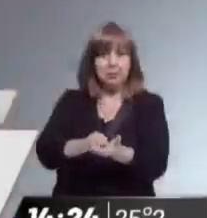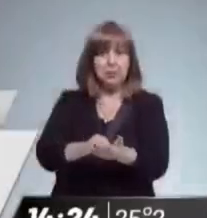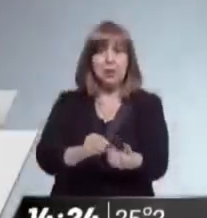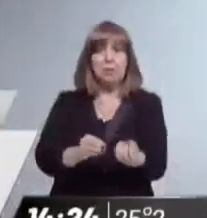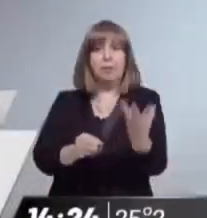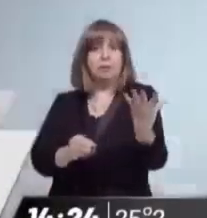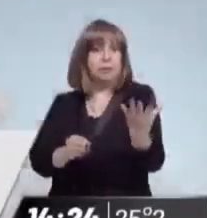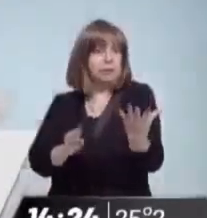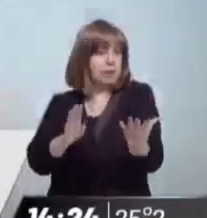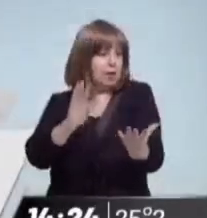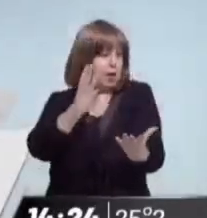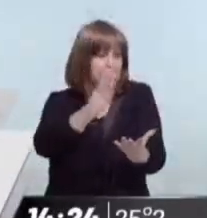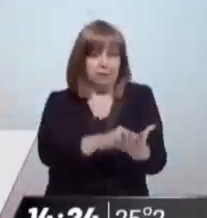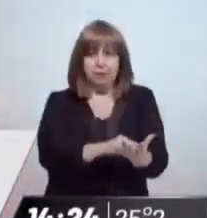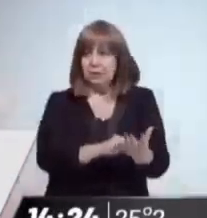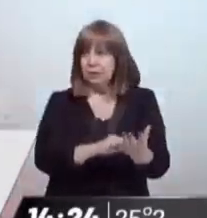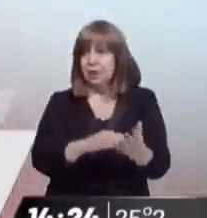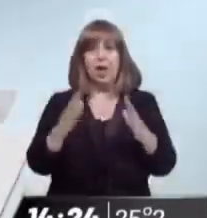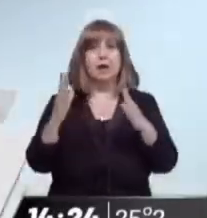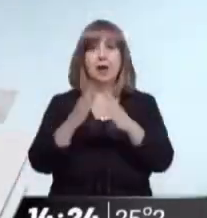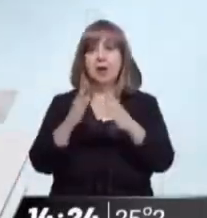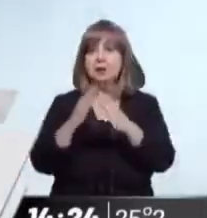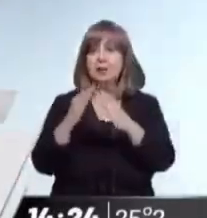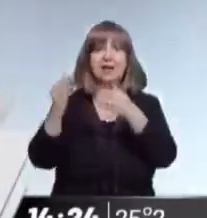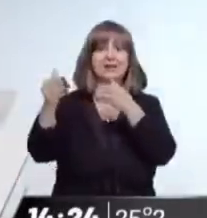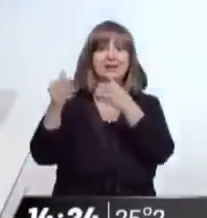a casas aledañas del lugar, se le ha aviso